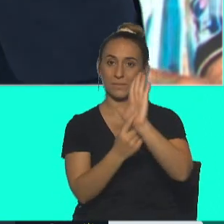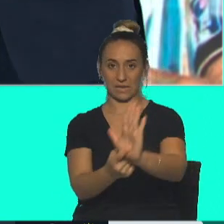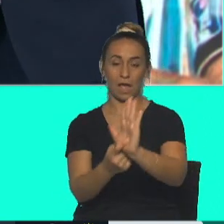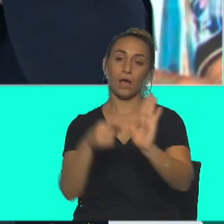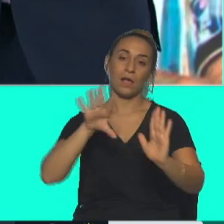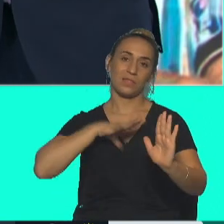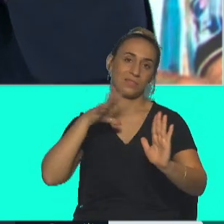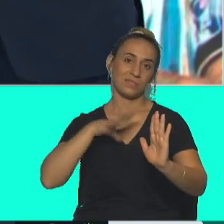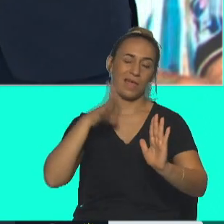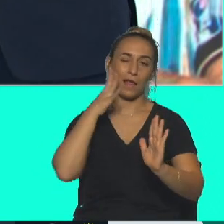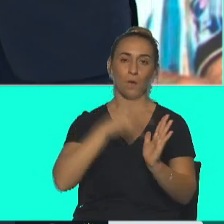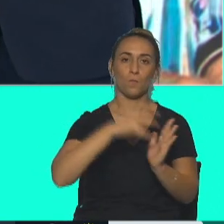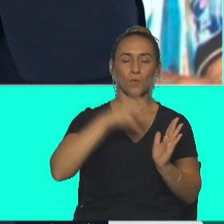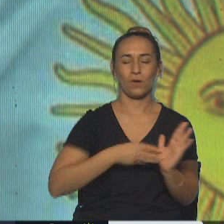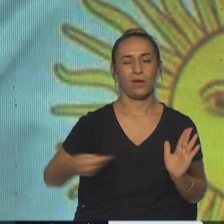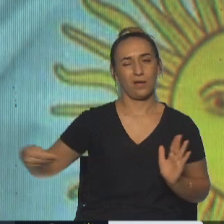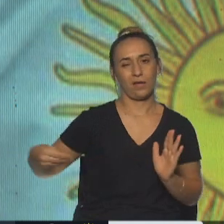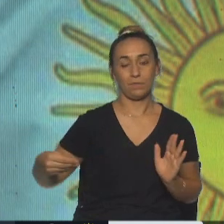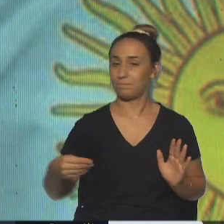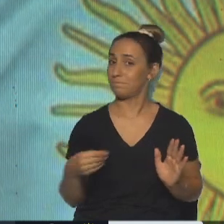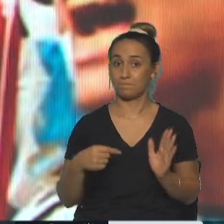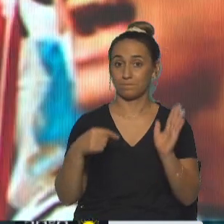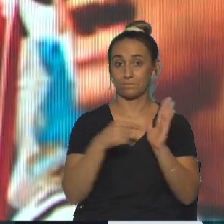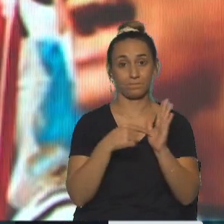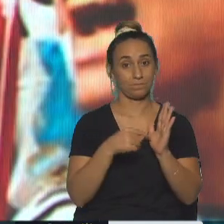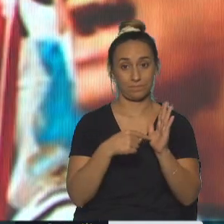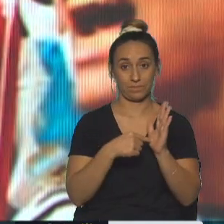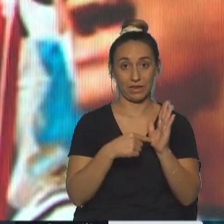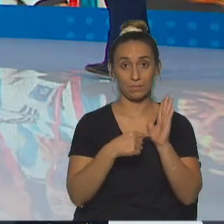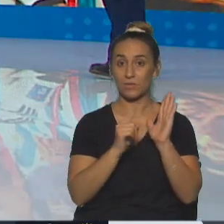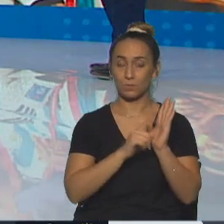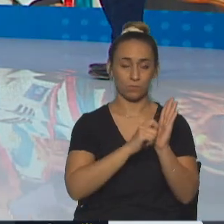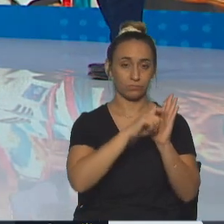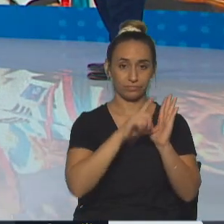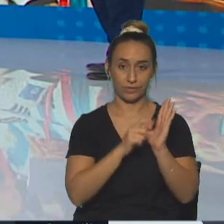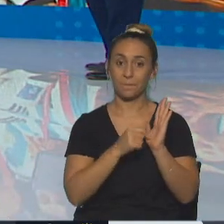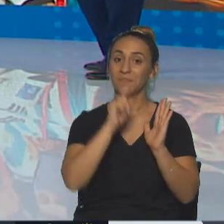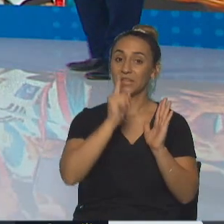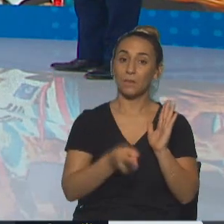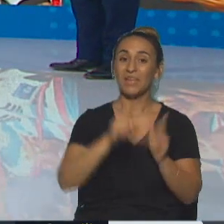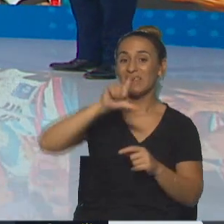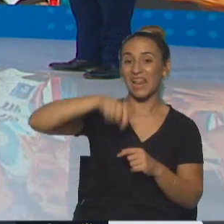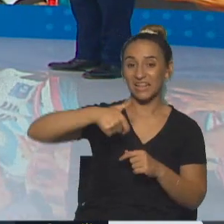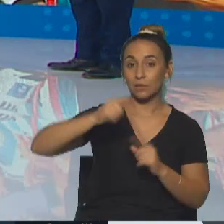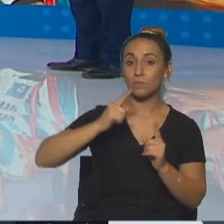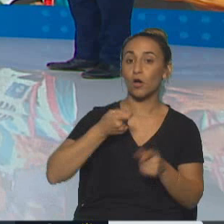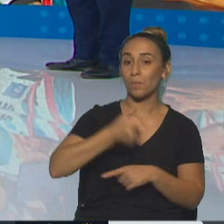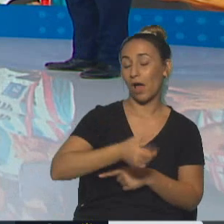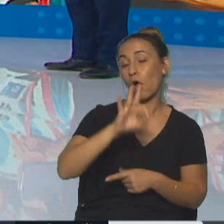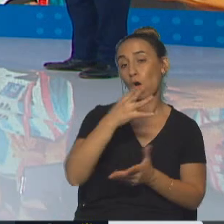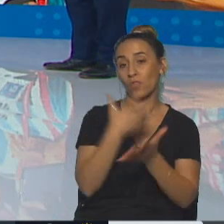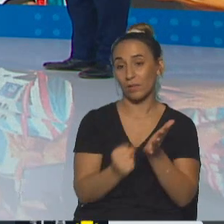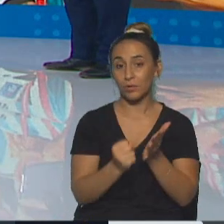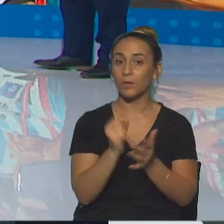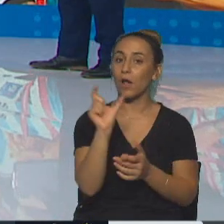dudas que haya un cambio. Pero con eso solo no alcanza. Claro, con captura de pantalla. Además, tarjeta de crédito de donde generaste la compra. O de débito. La efectiva,